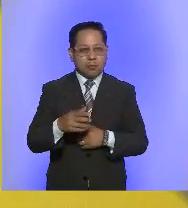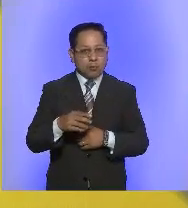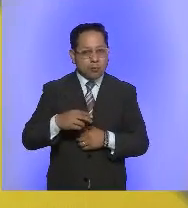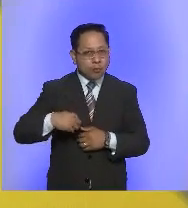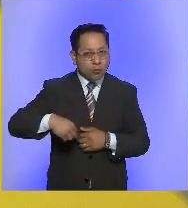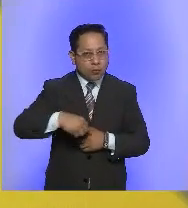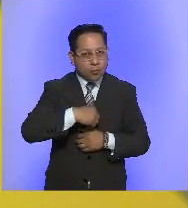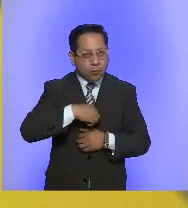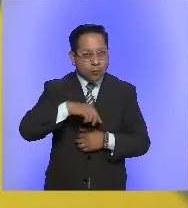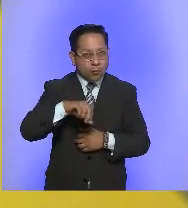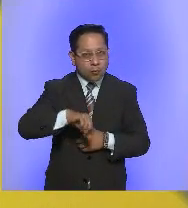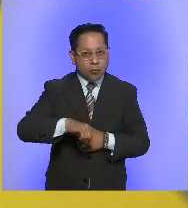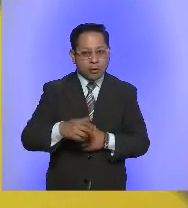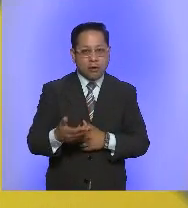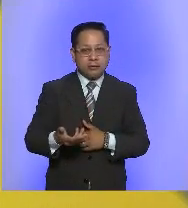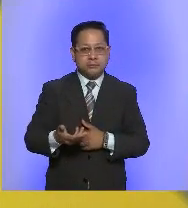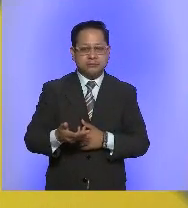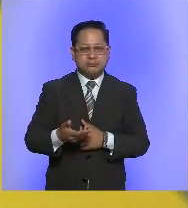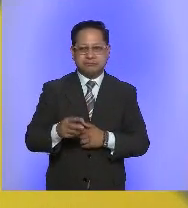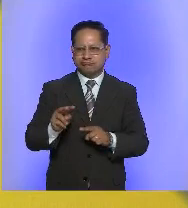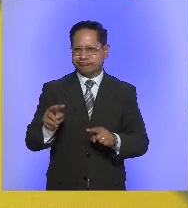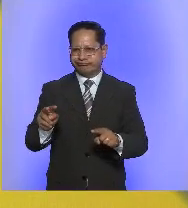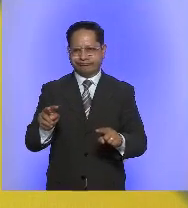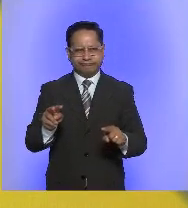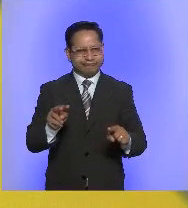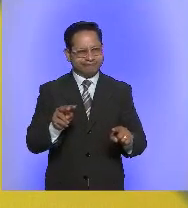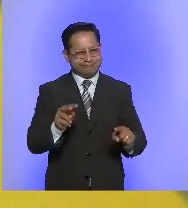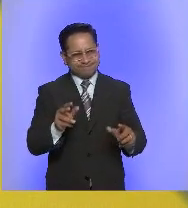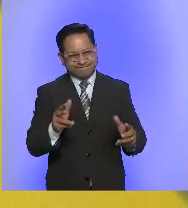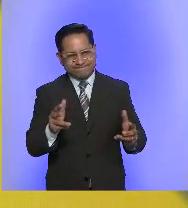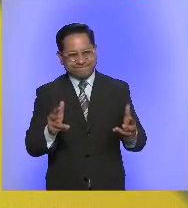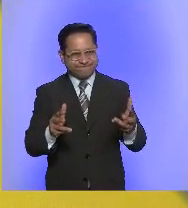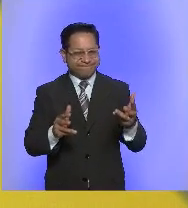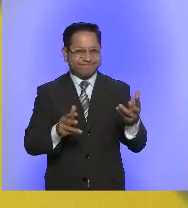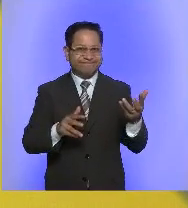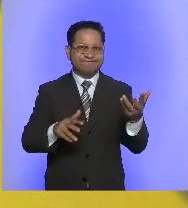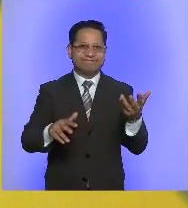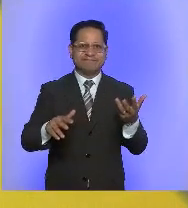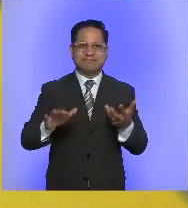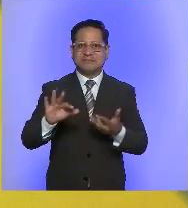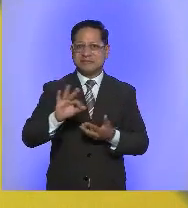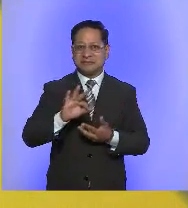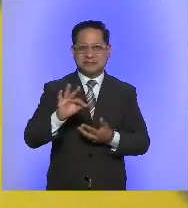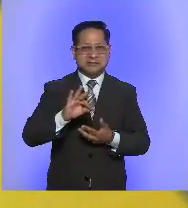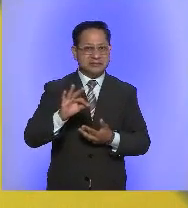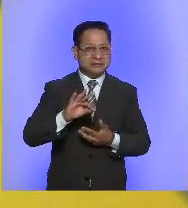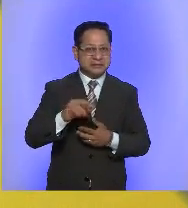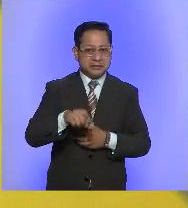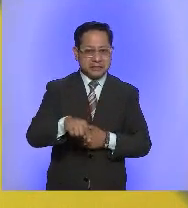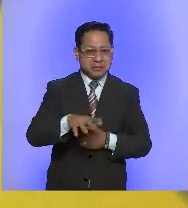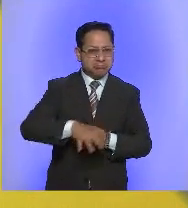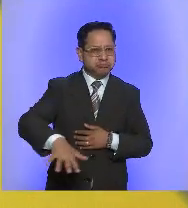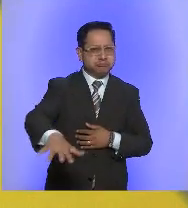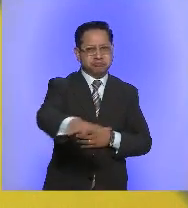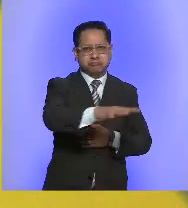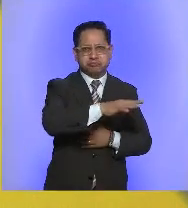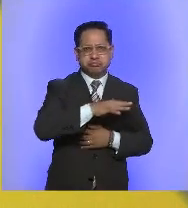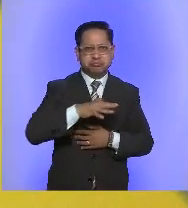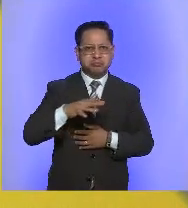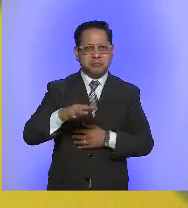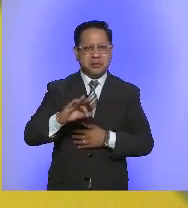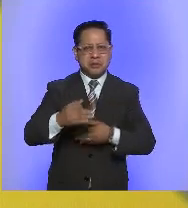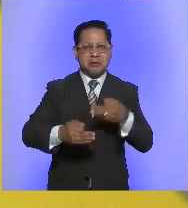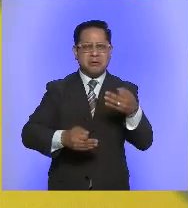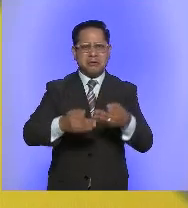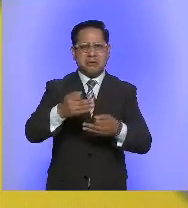escenarios donde pueden desaparecer los organismos públicos locales electorales y los tribunales estatales electorales.